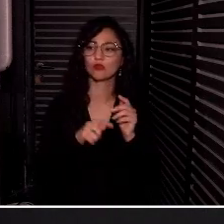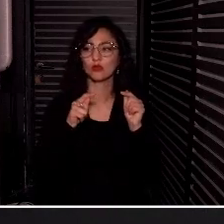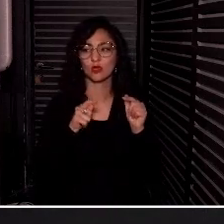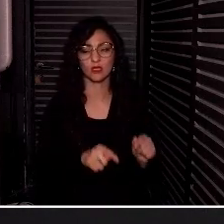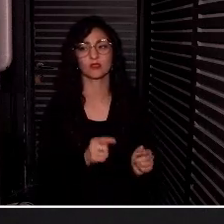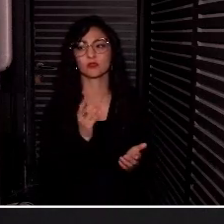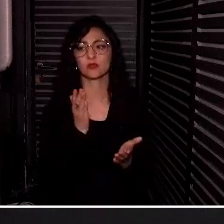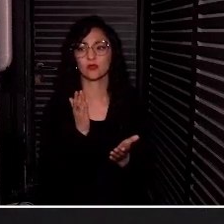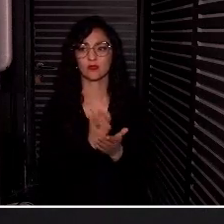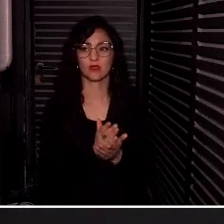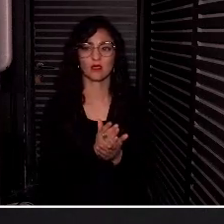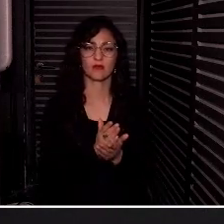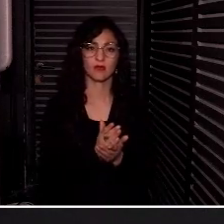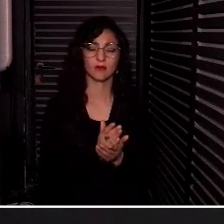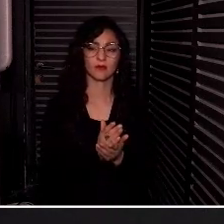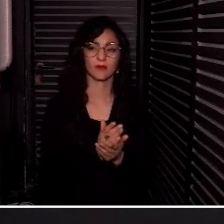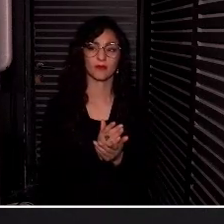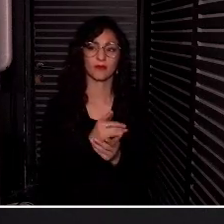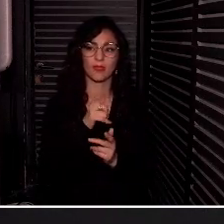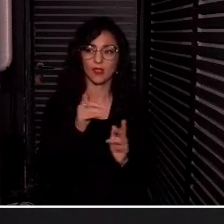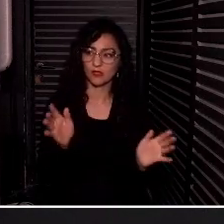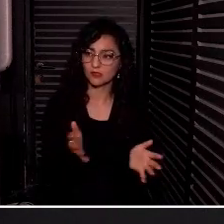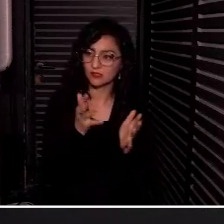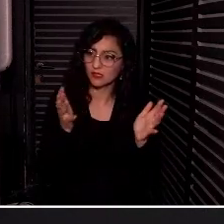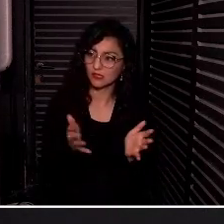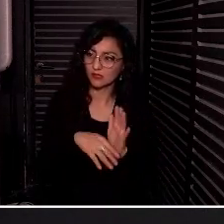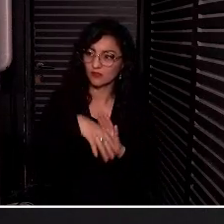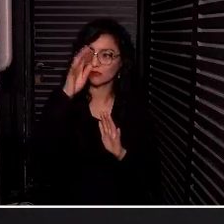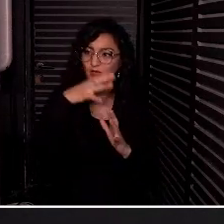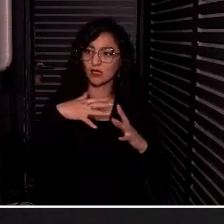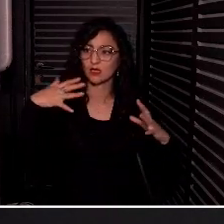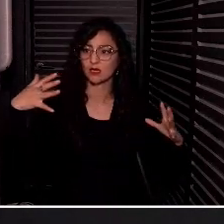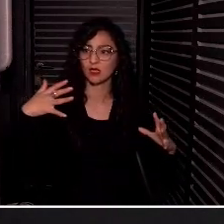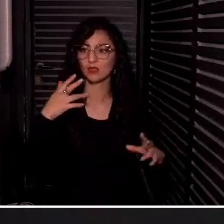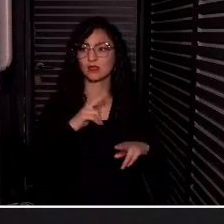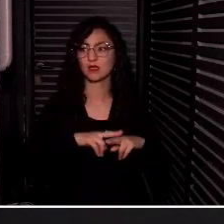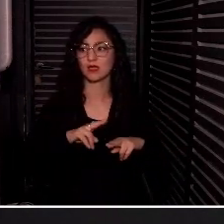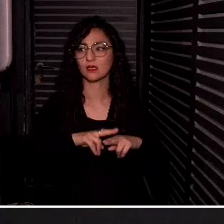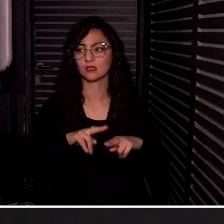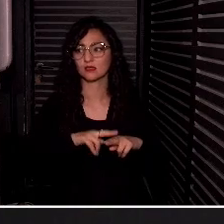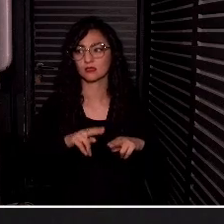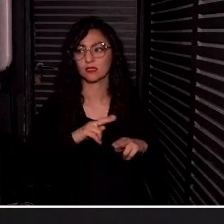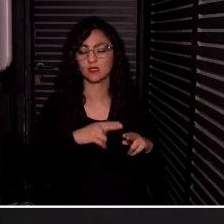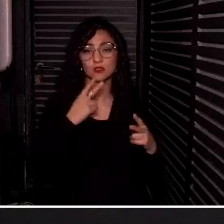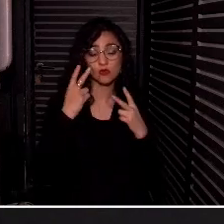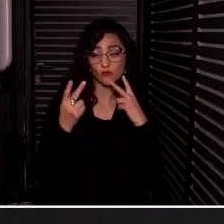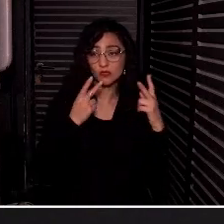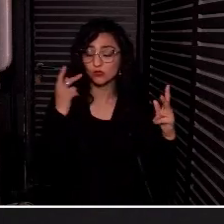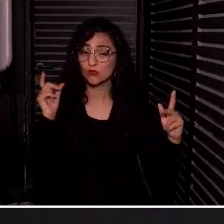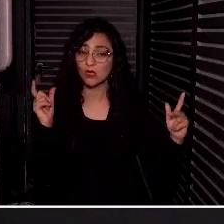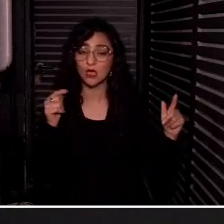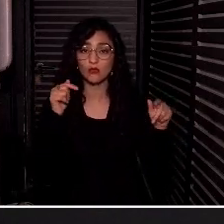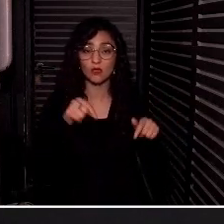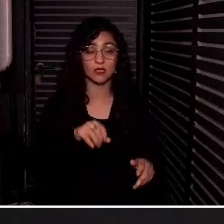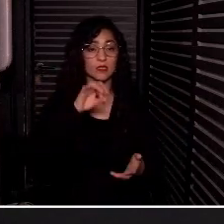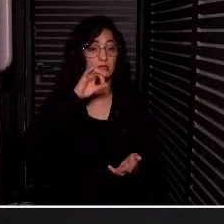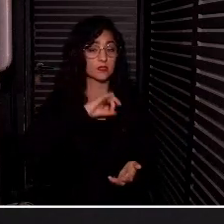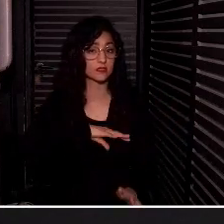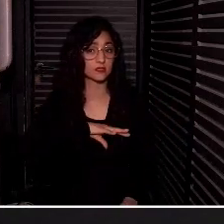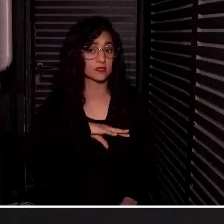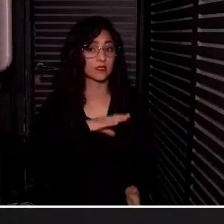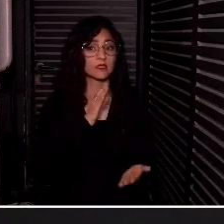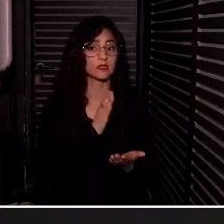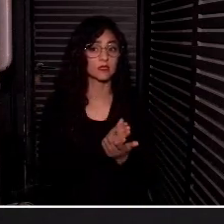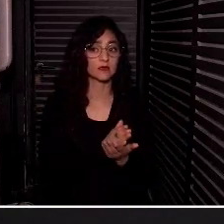ese debiera ser uno de los incentivos más grandes que debiéramos hacer o sea la producción audiovisual se debiera hacer en chile y nosotros